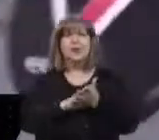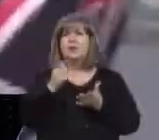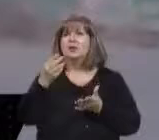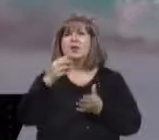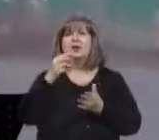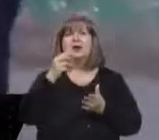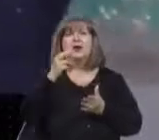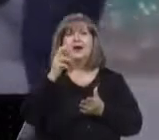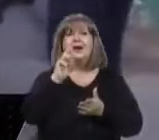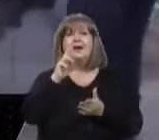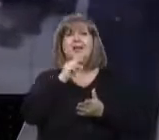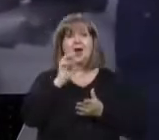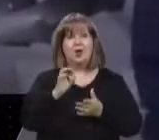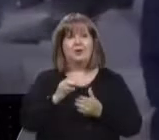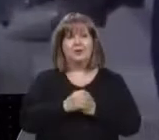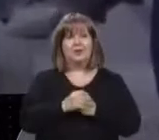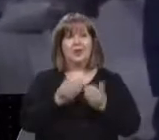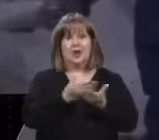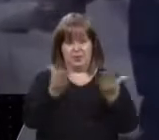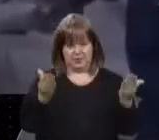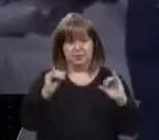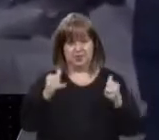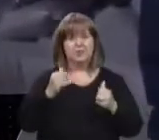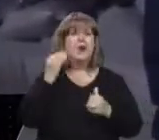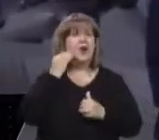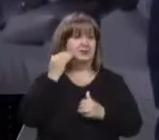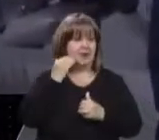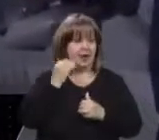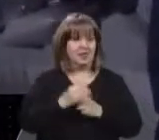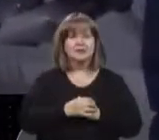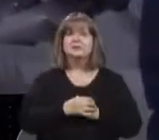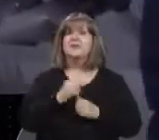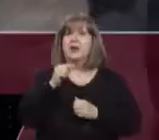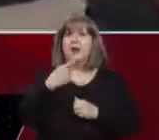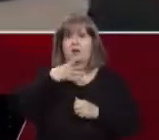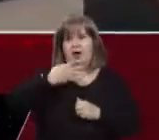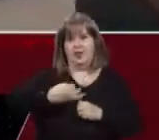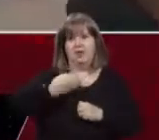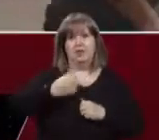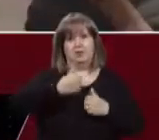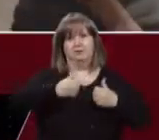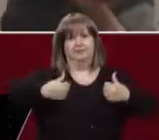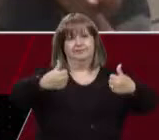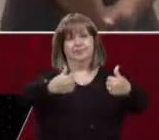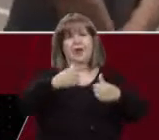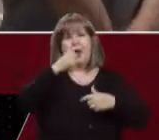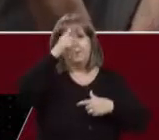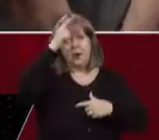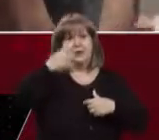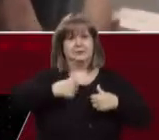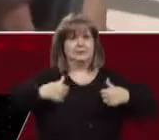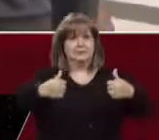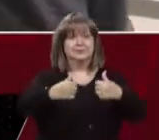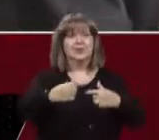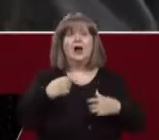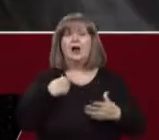RTO en este momento. Muy buenas tardes a la teleaudiencia. Sí, estamos haciendo operativos viales en todo el territorio de la provincia. En este caso, bueno, nos hemos